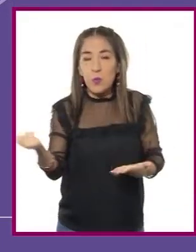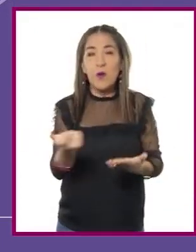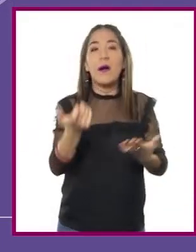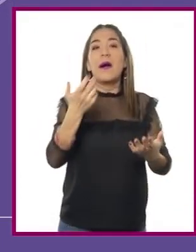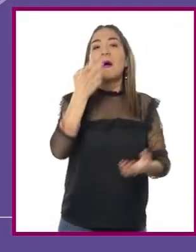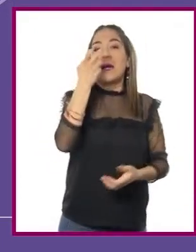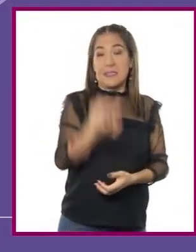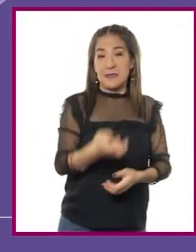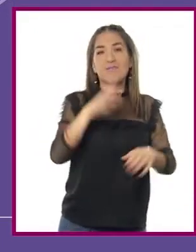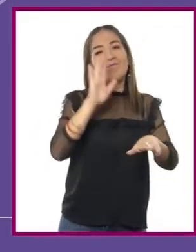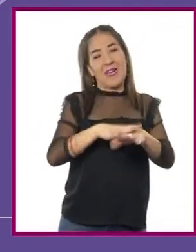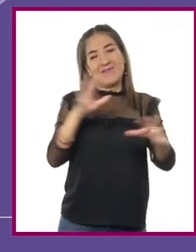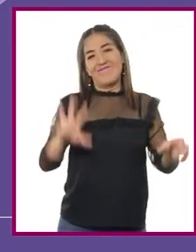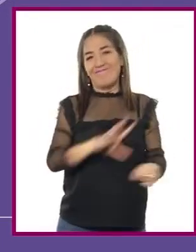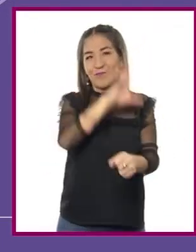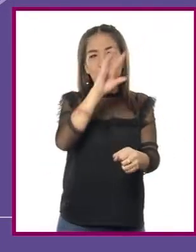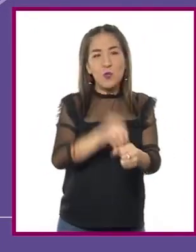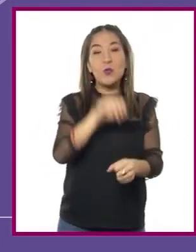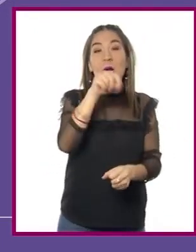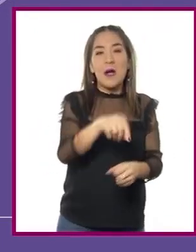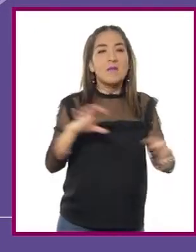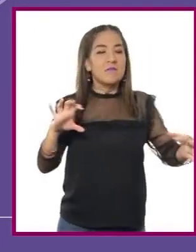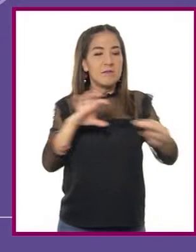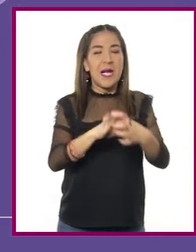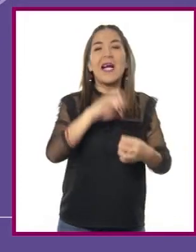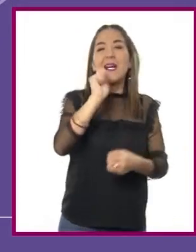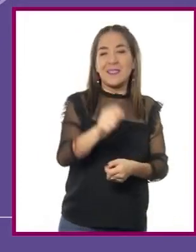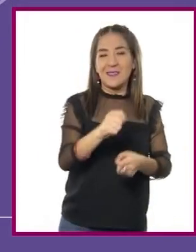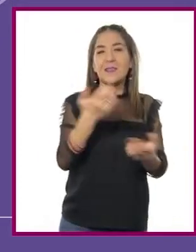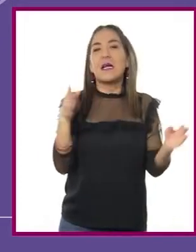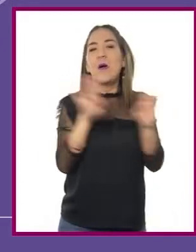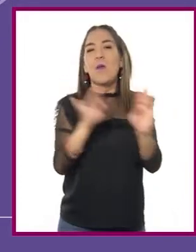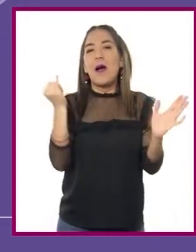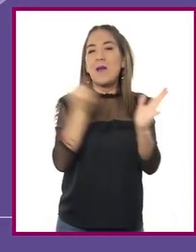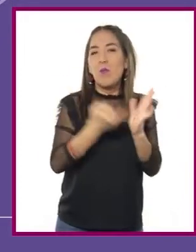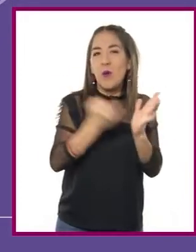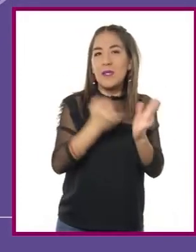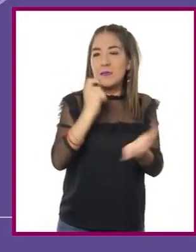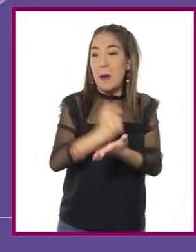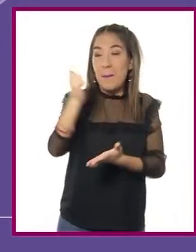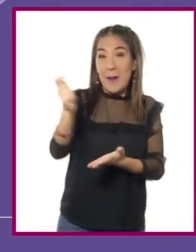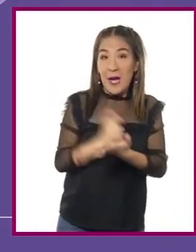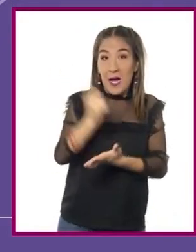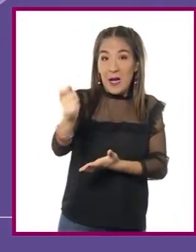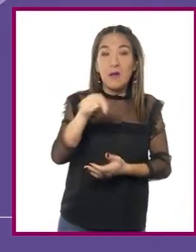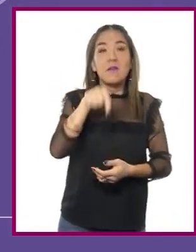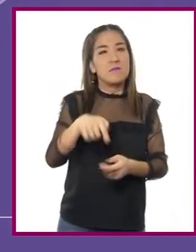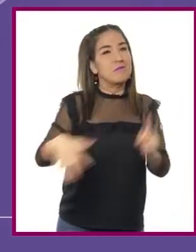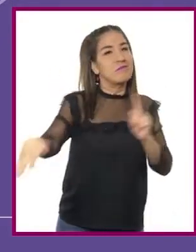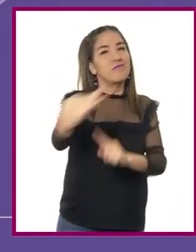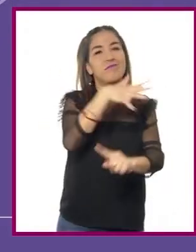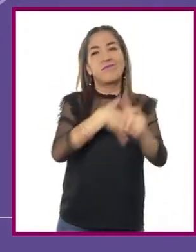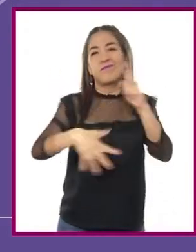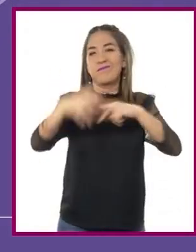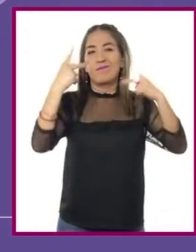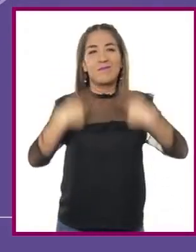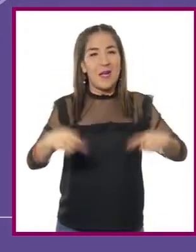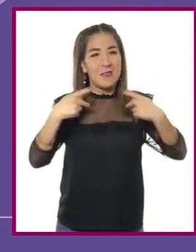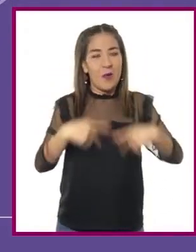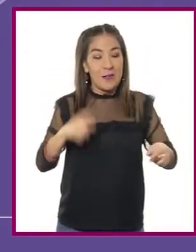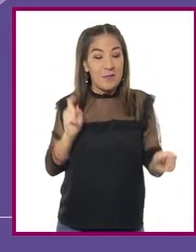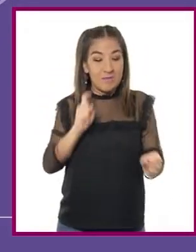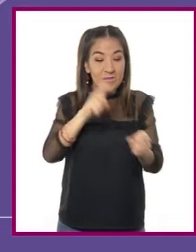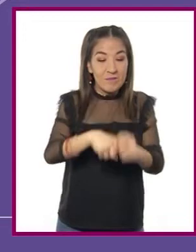otros que proceden de los impuestos y de la riqueza de la nación, son de toda la población mexicana, por lo que